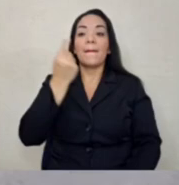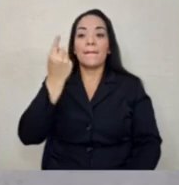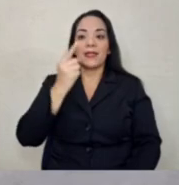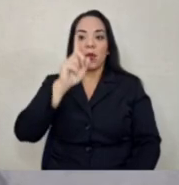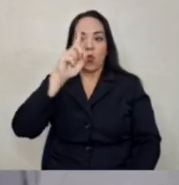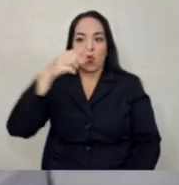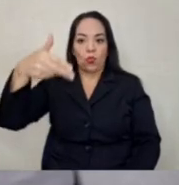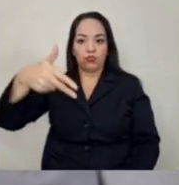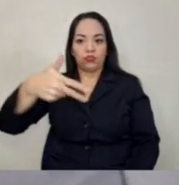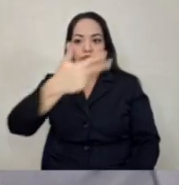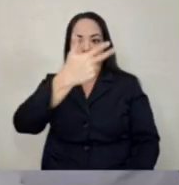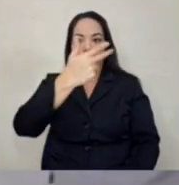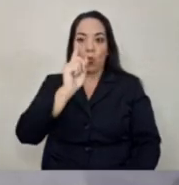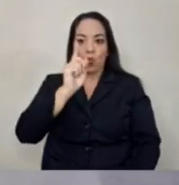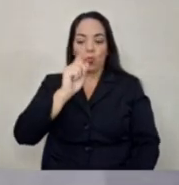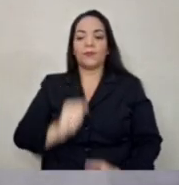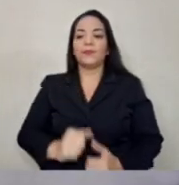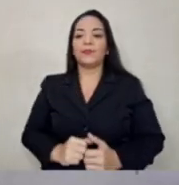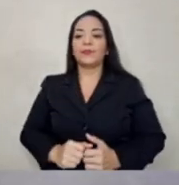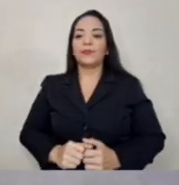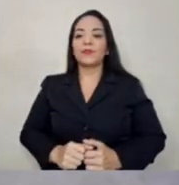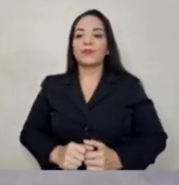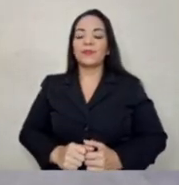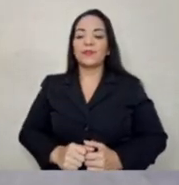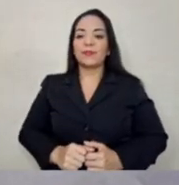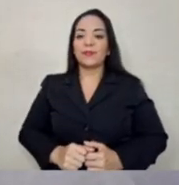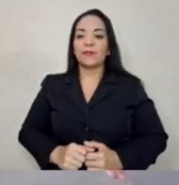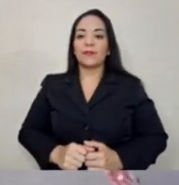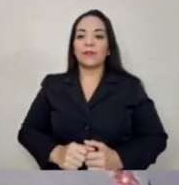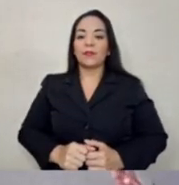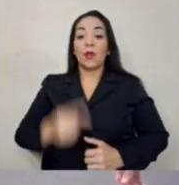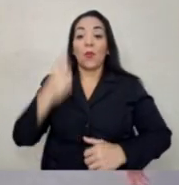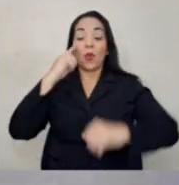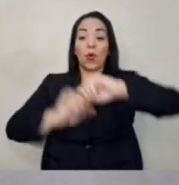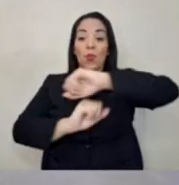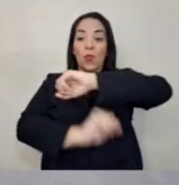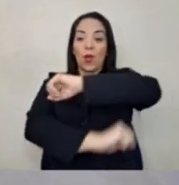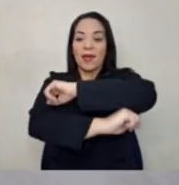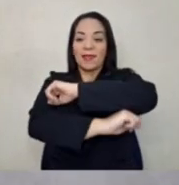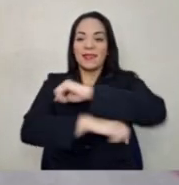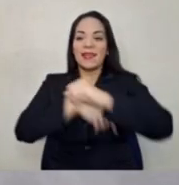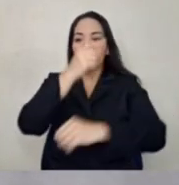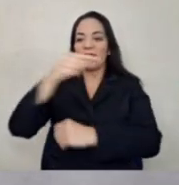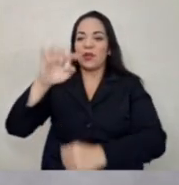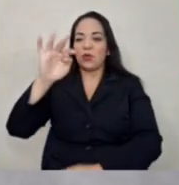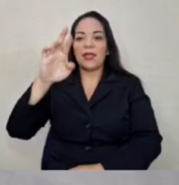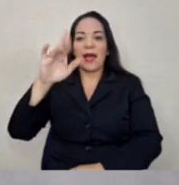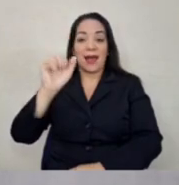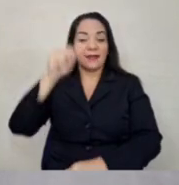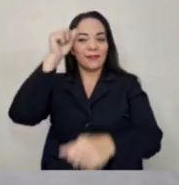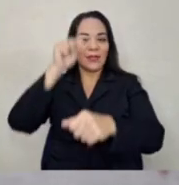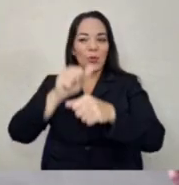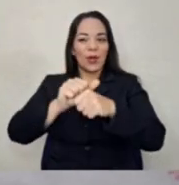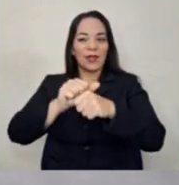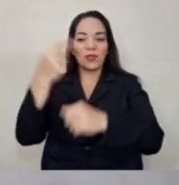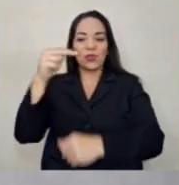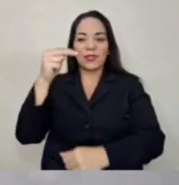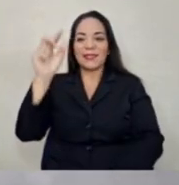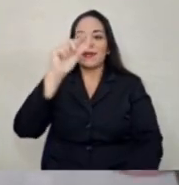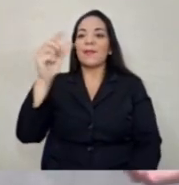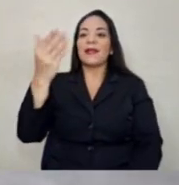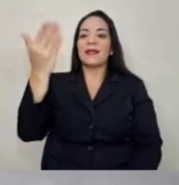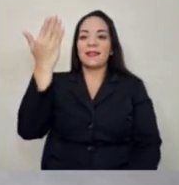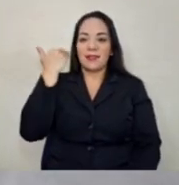sentido, esto a raíz, por supuesto, de el colapso del puente sobre el río Taras, una noticia que trascendió la semana anterior y que,